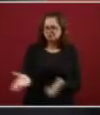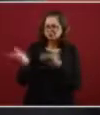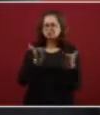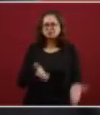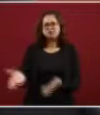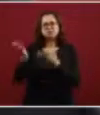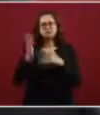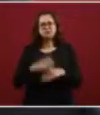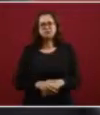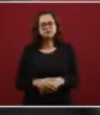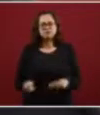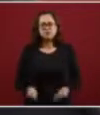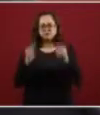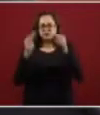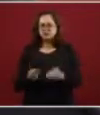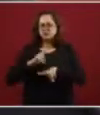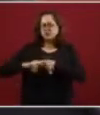los negocios con los ferrocarriles,